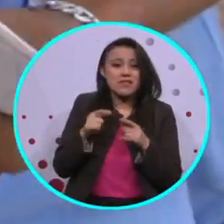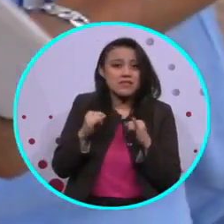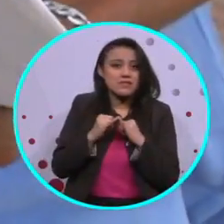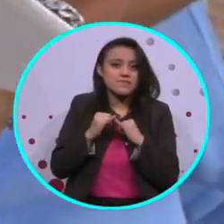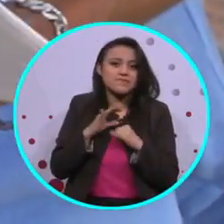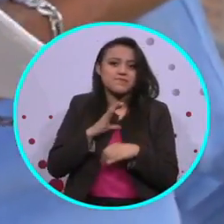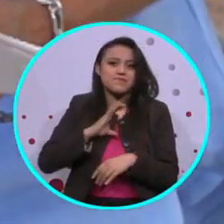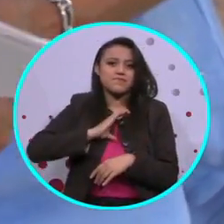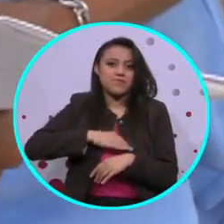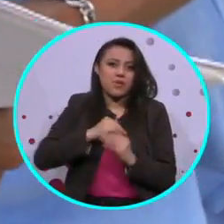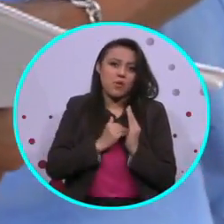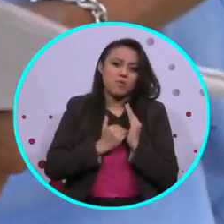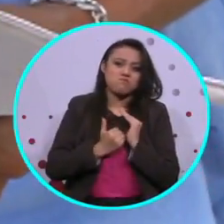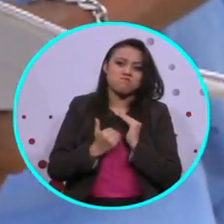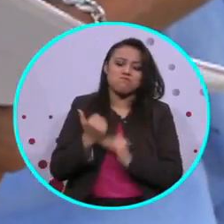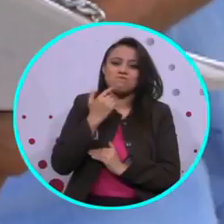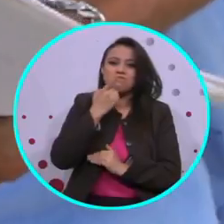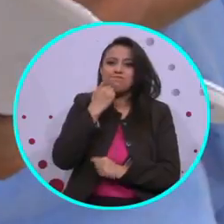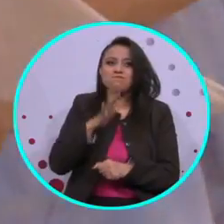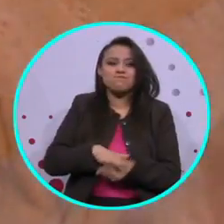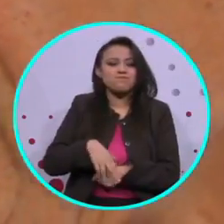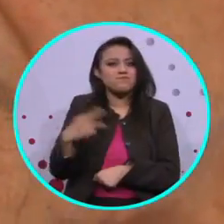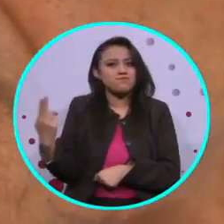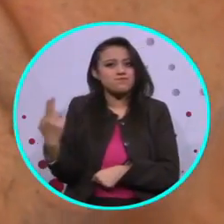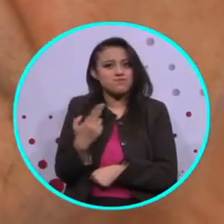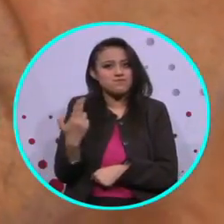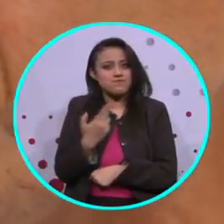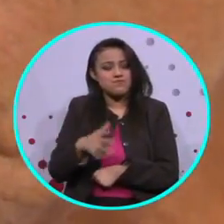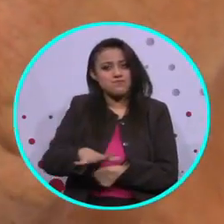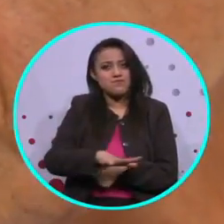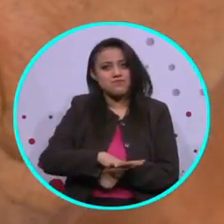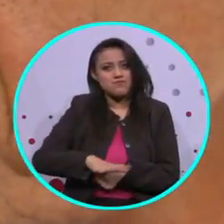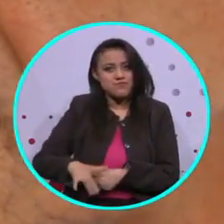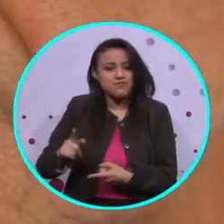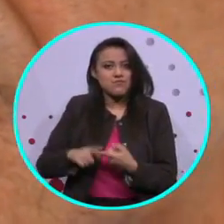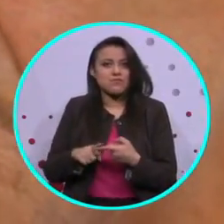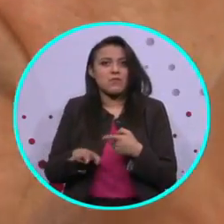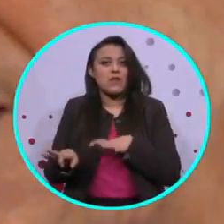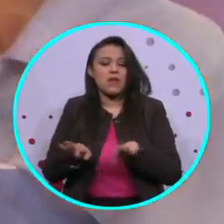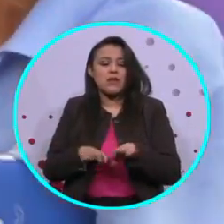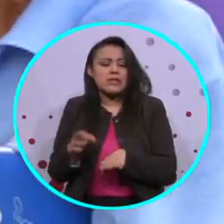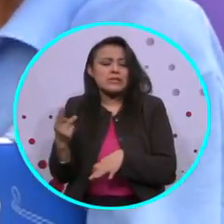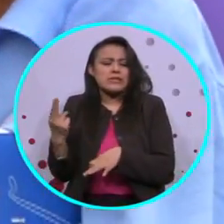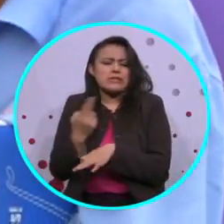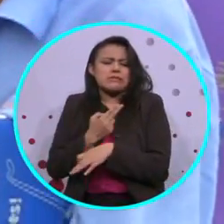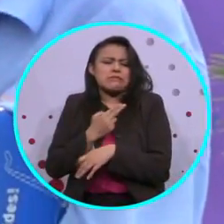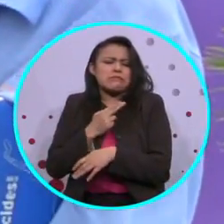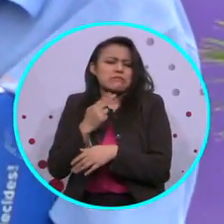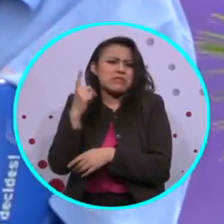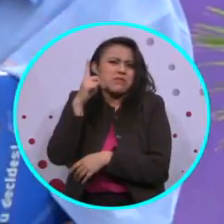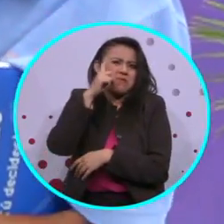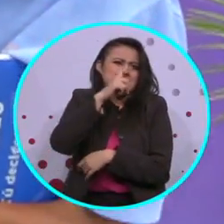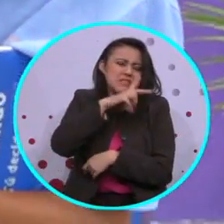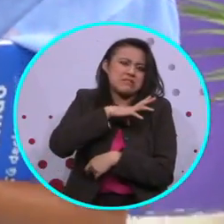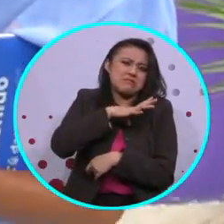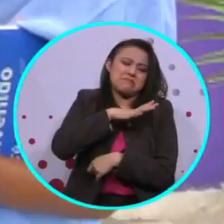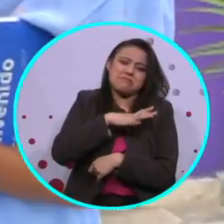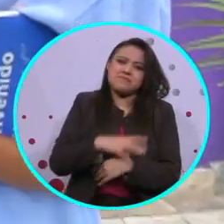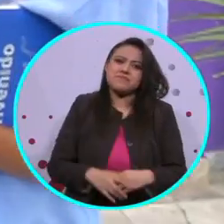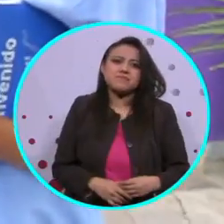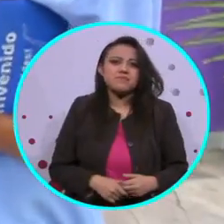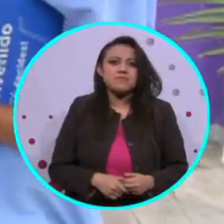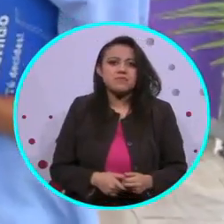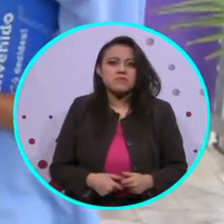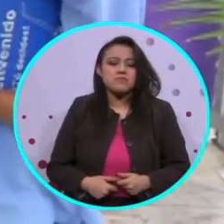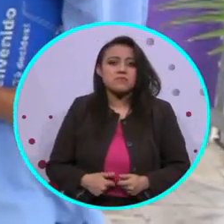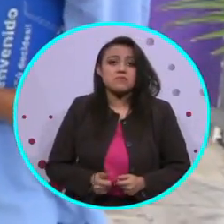ido avanzando, por lo que asegura las necesidades fisiológicas e incluso trabajar se han vuelto algo muy complicado.